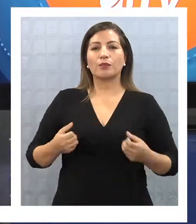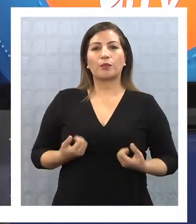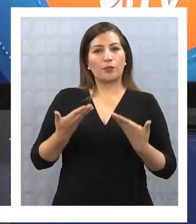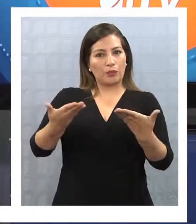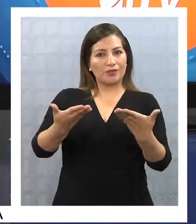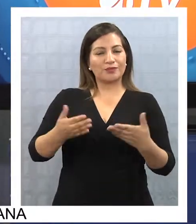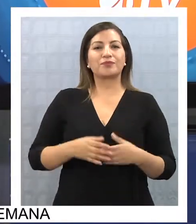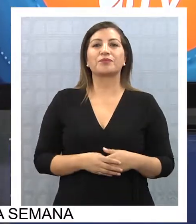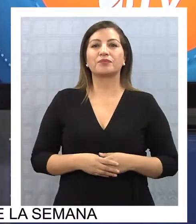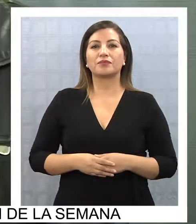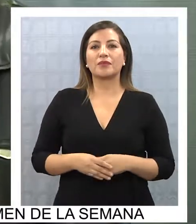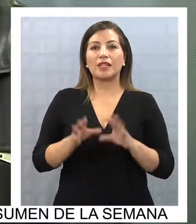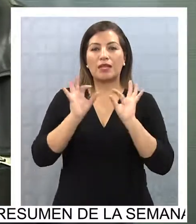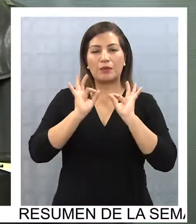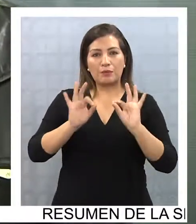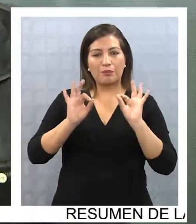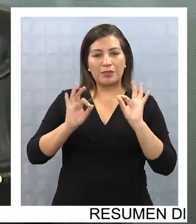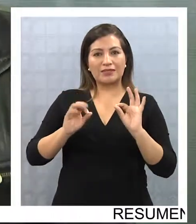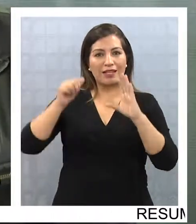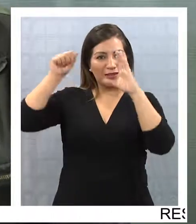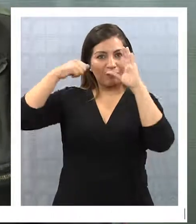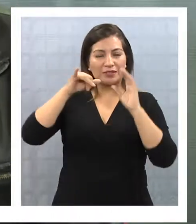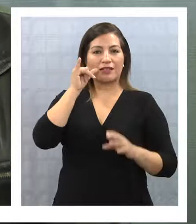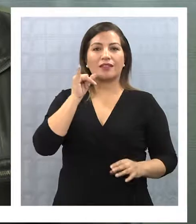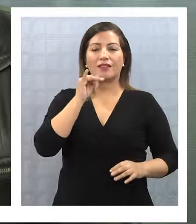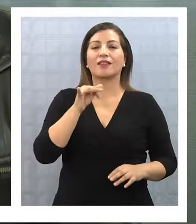a ustedes por la invitación. Muchas gracias. Especial de prensa en Iquique